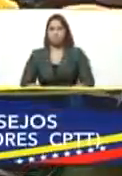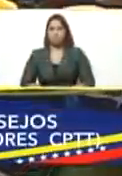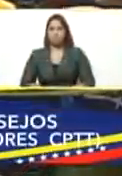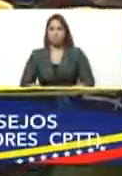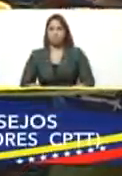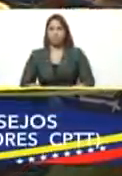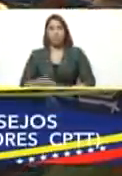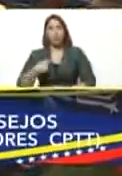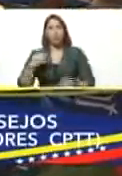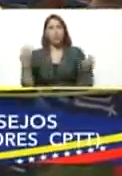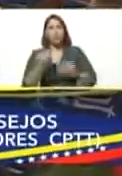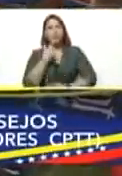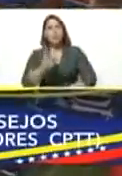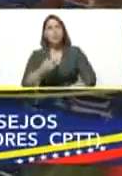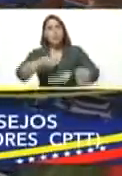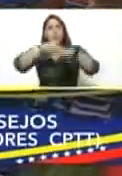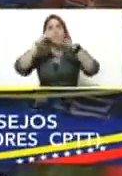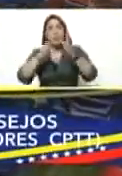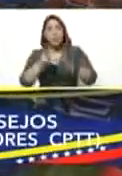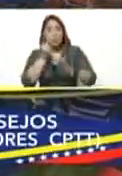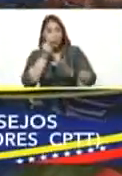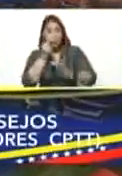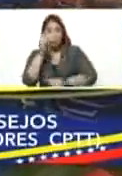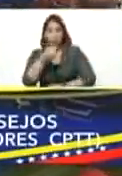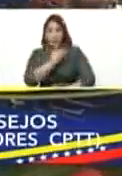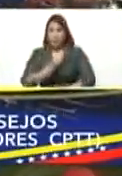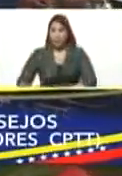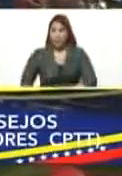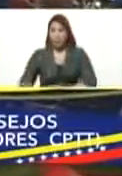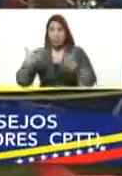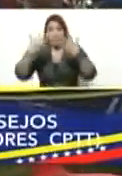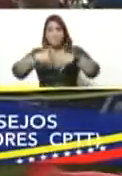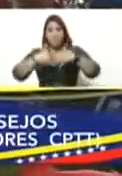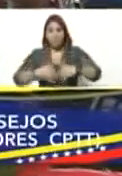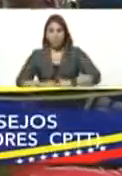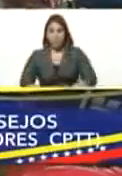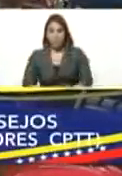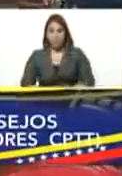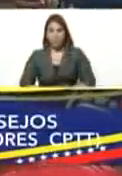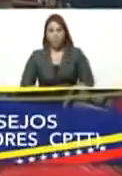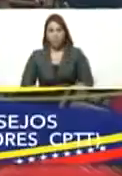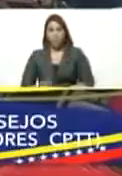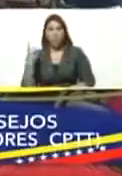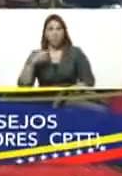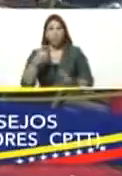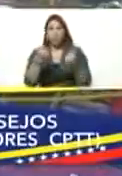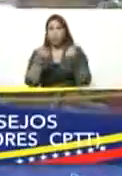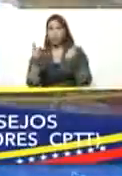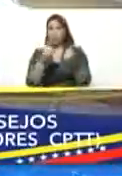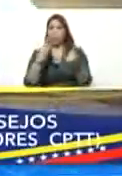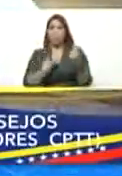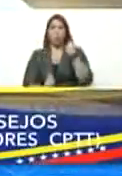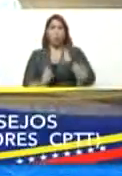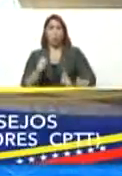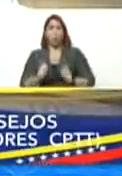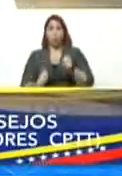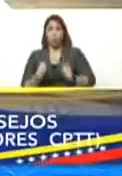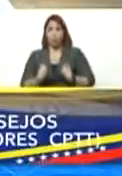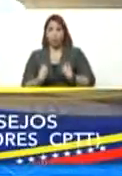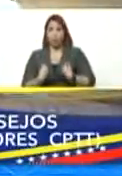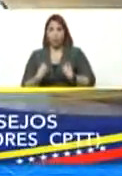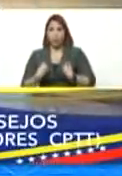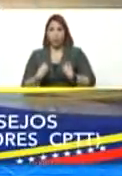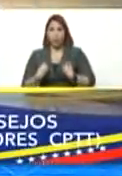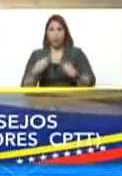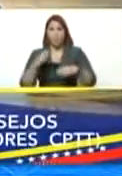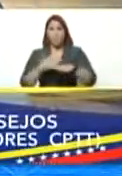Yo siempre le digo a los ministros y a los presidentes de empresas, por real no se preocupe, porque real no